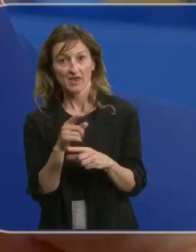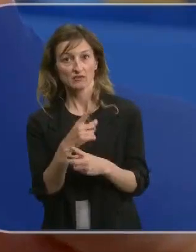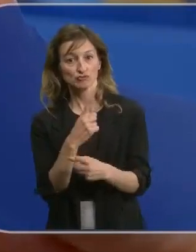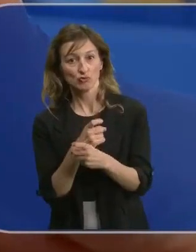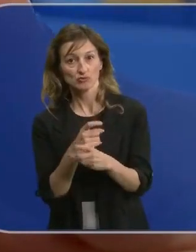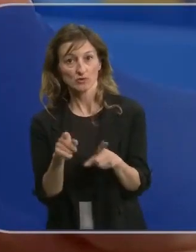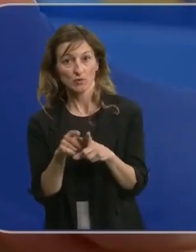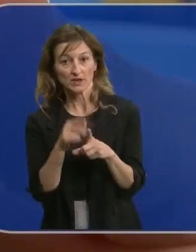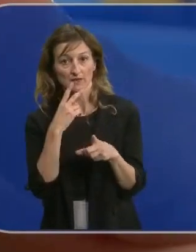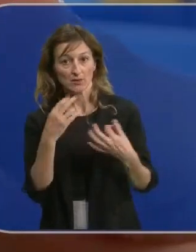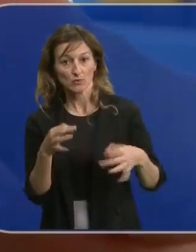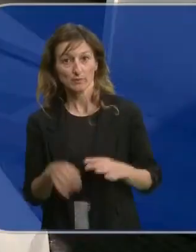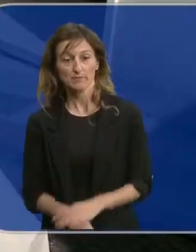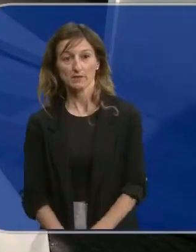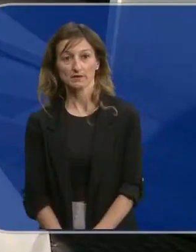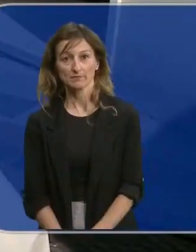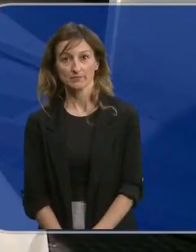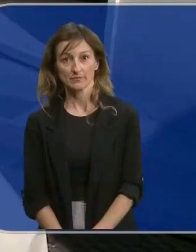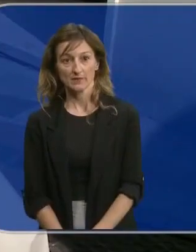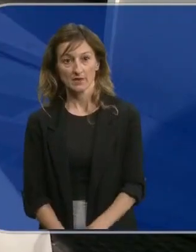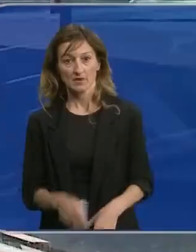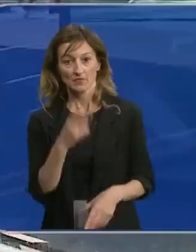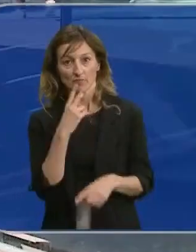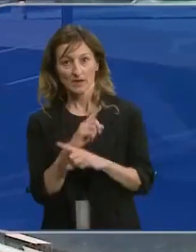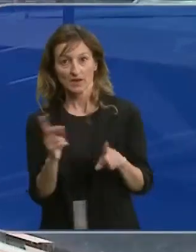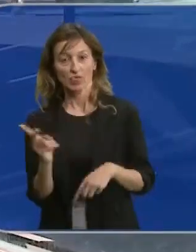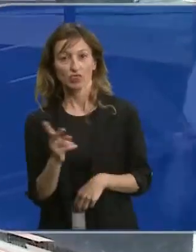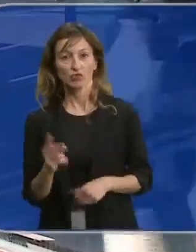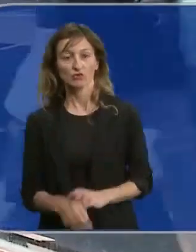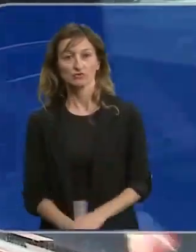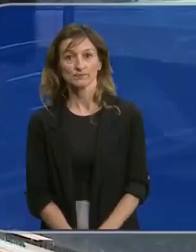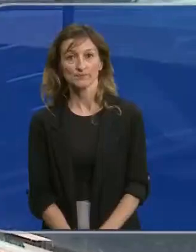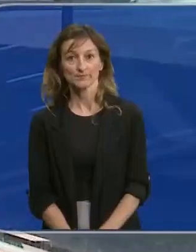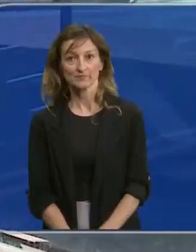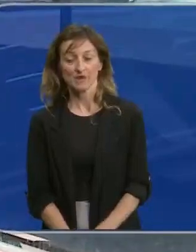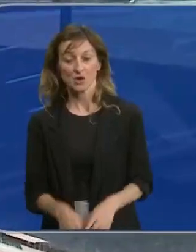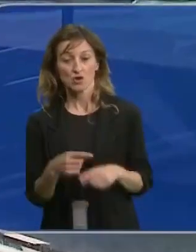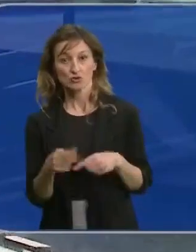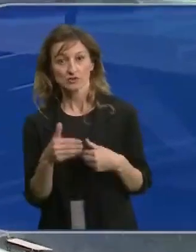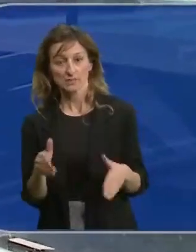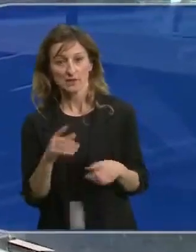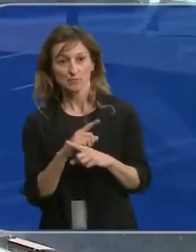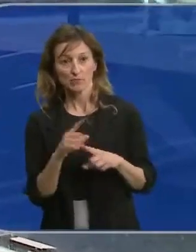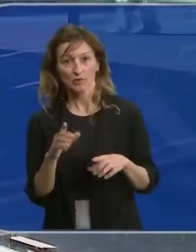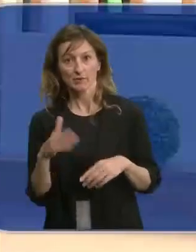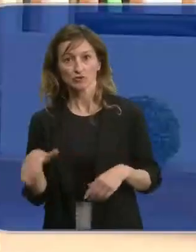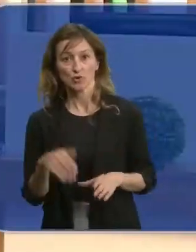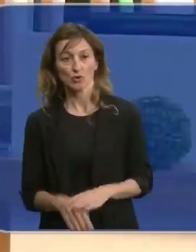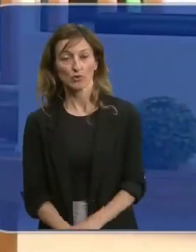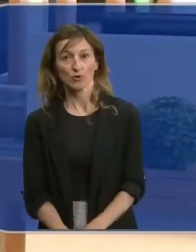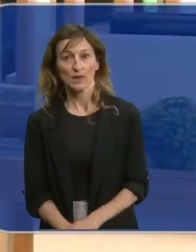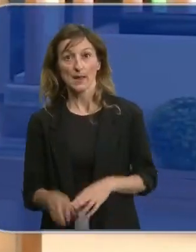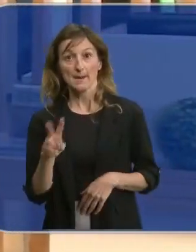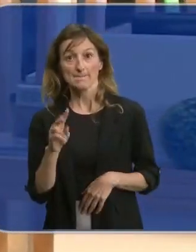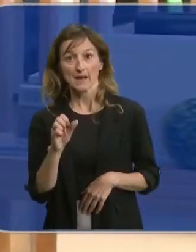nocivas que las del tabaco tradicional pues se prohíbe fumar se prohíbe el waper también también tiene cosas malas O sea que si prohíben algo que lo prohíban todo el